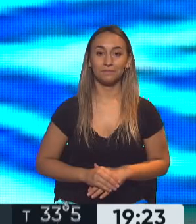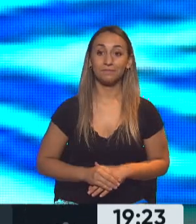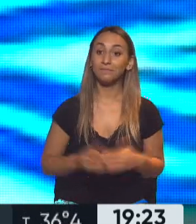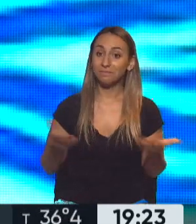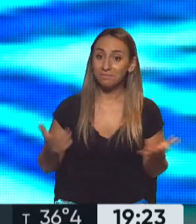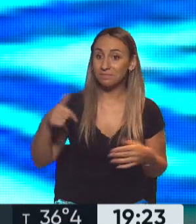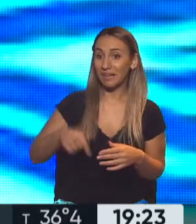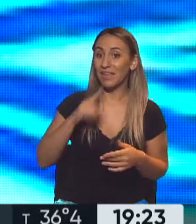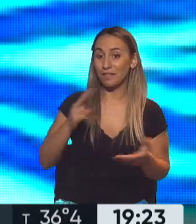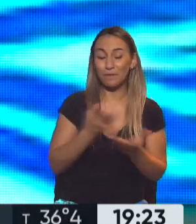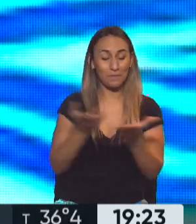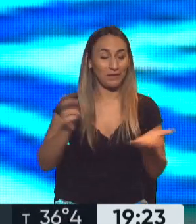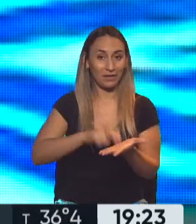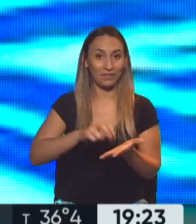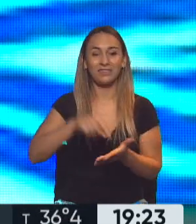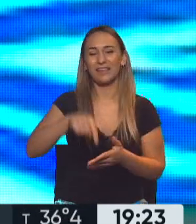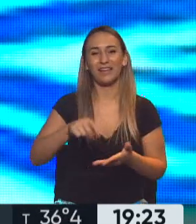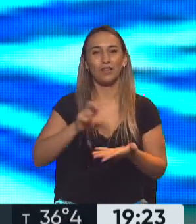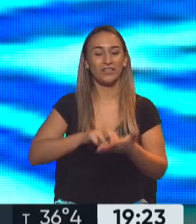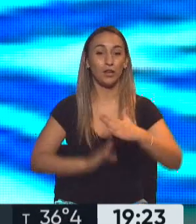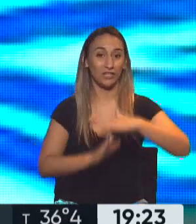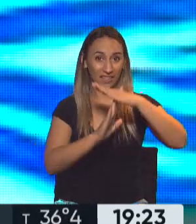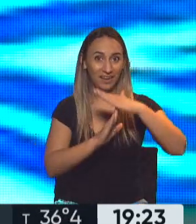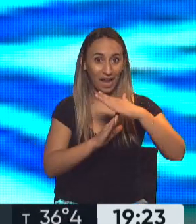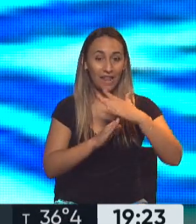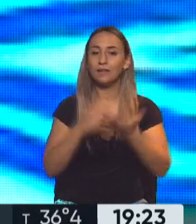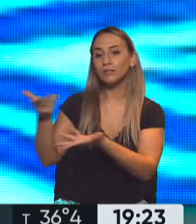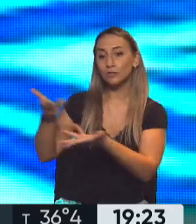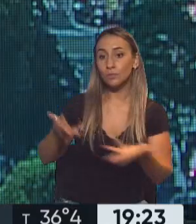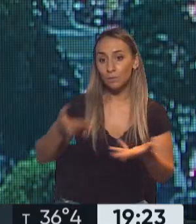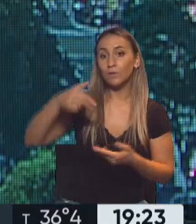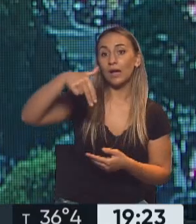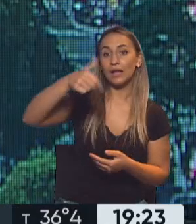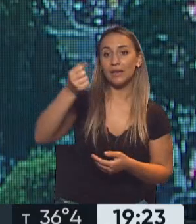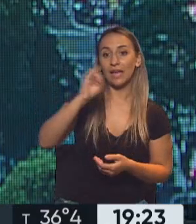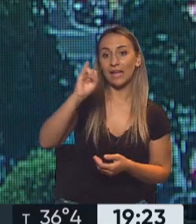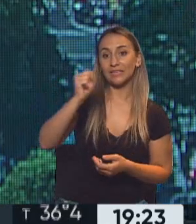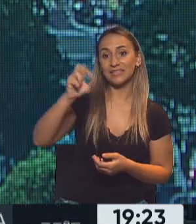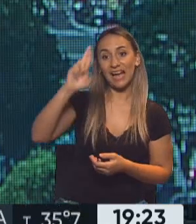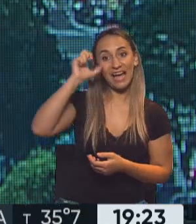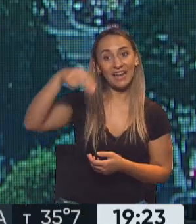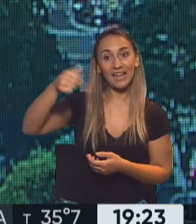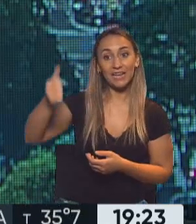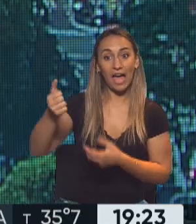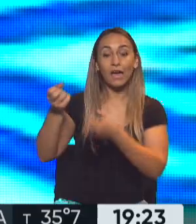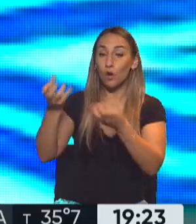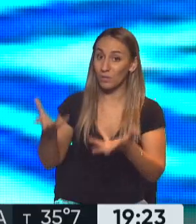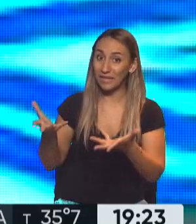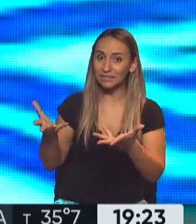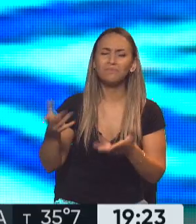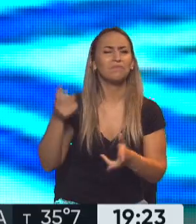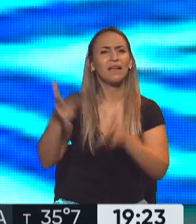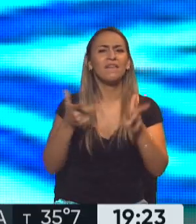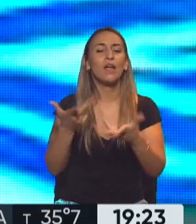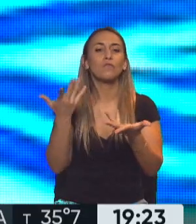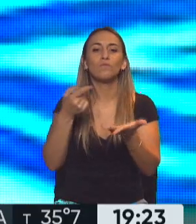Continuamos aquí en Televisión Pública Noticias en esta edición central y en este caso la sumamos a Nazarena Lomagno. Nasa, ¿cómo estás? Hola, Buenas Gaby, noches. ¿cómo estás? Para hablar de un pedido especial